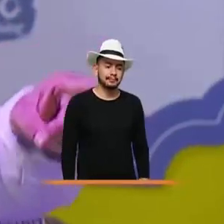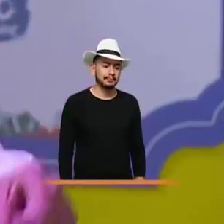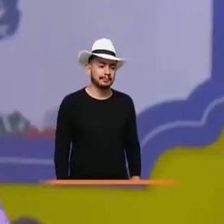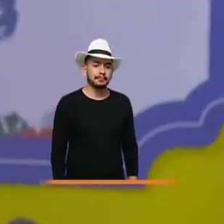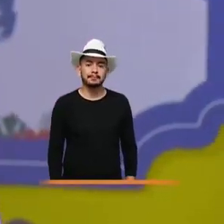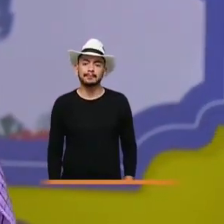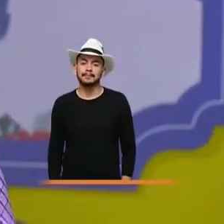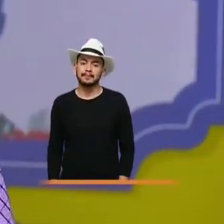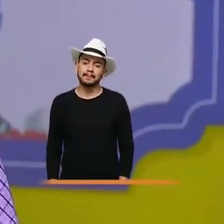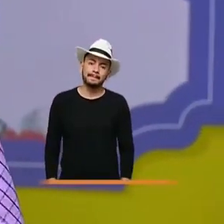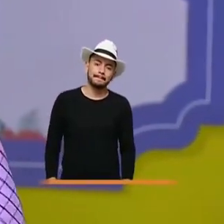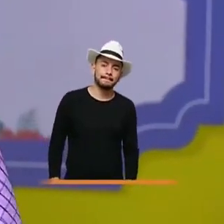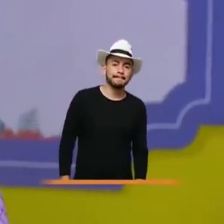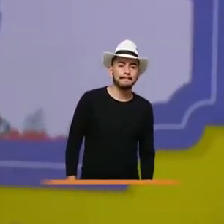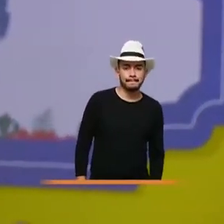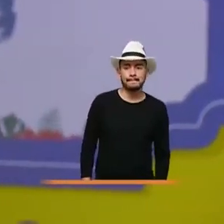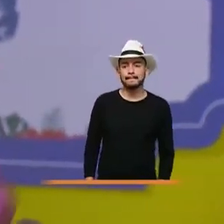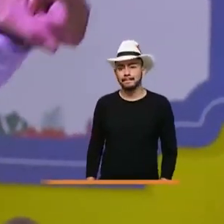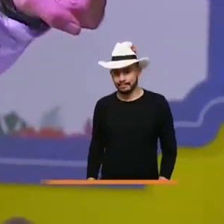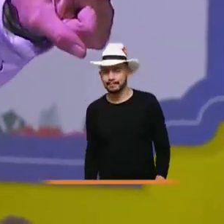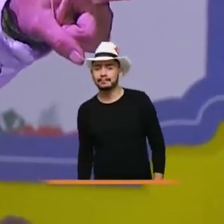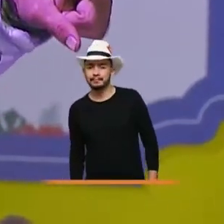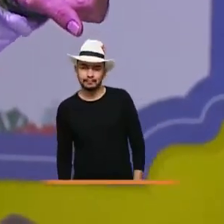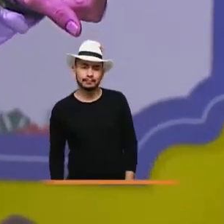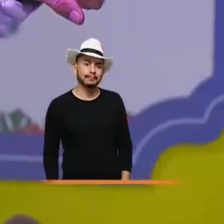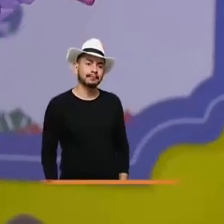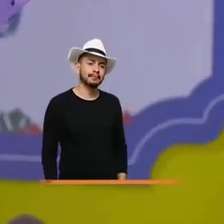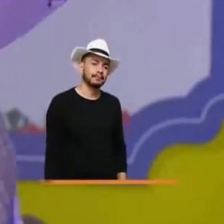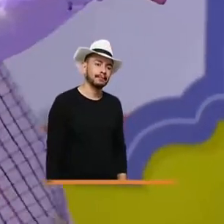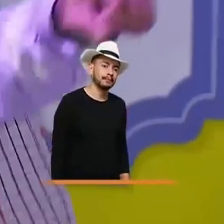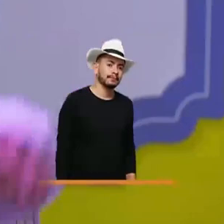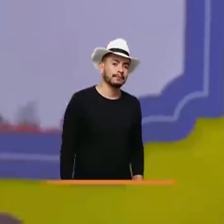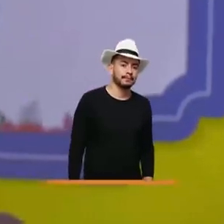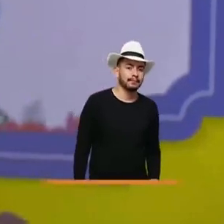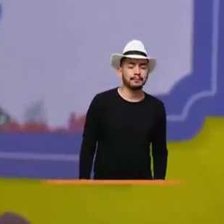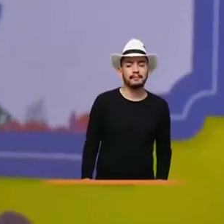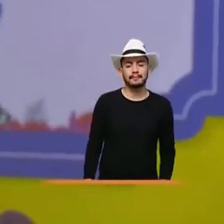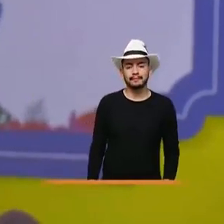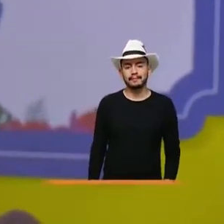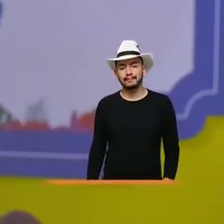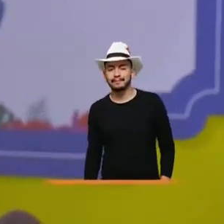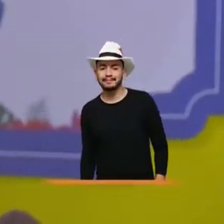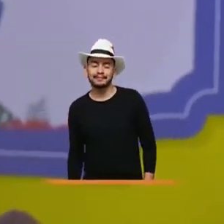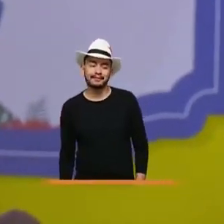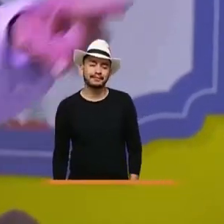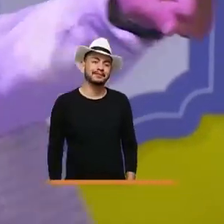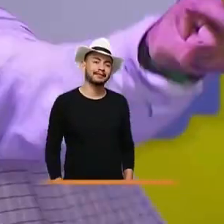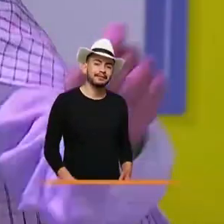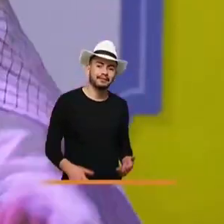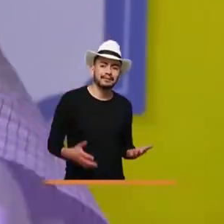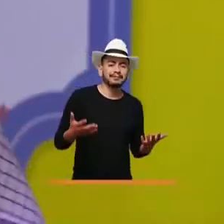qué problema tan berraco donde me debieras plata porque puedes